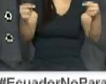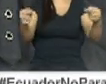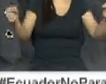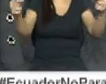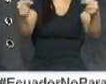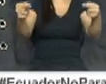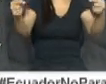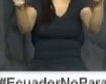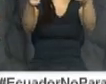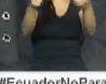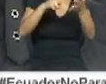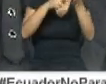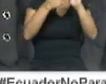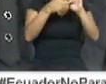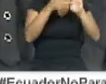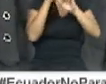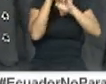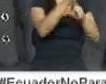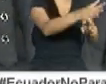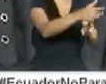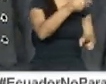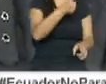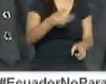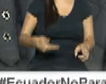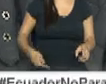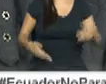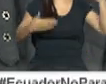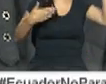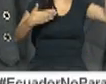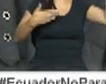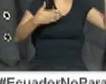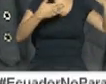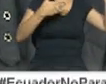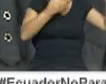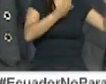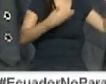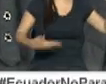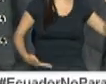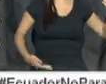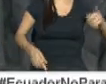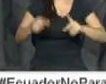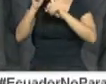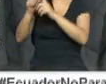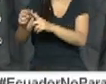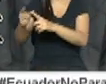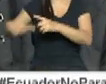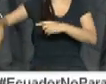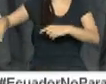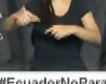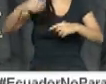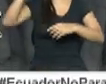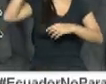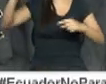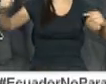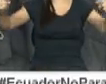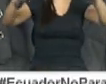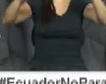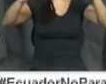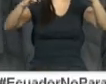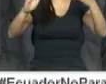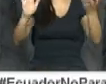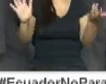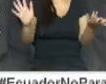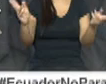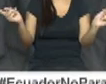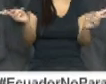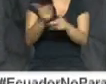de menospreciar al poder político, de desobedecer a la autoridad civil. Yo creo que están sacando lo peor